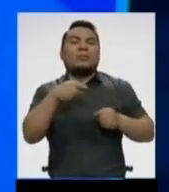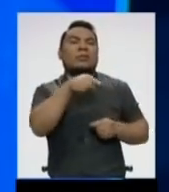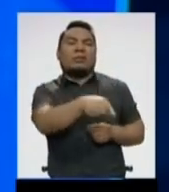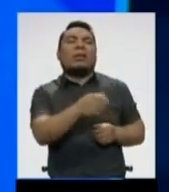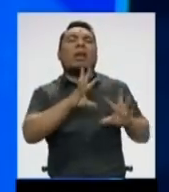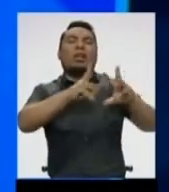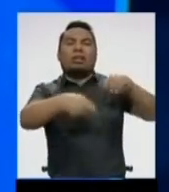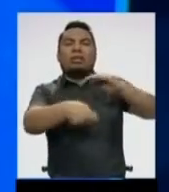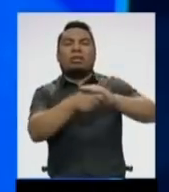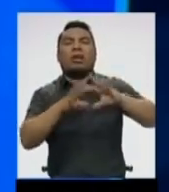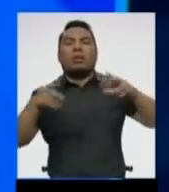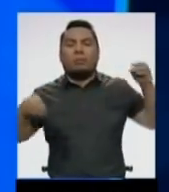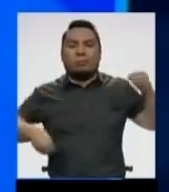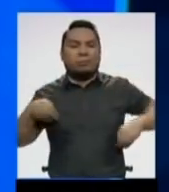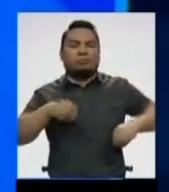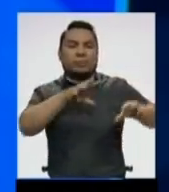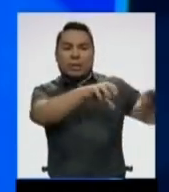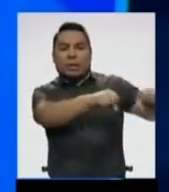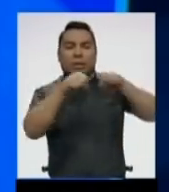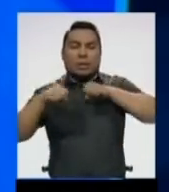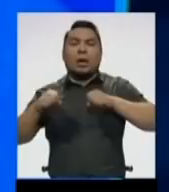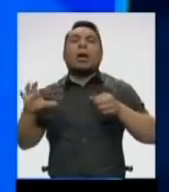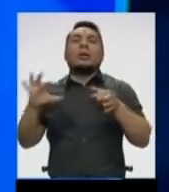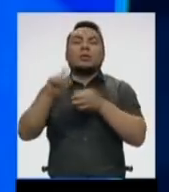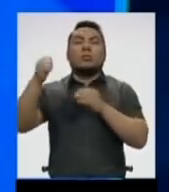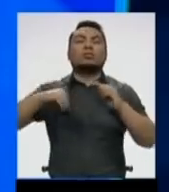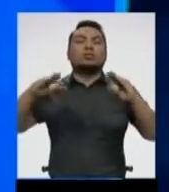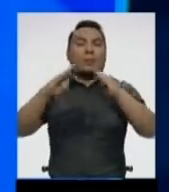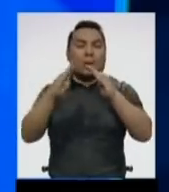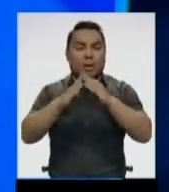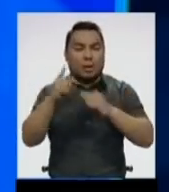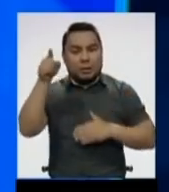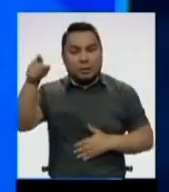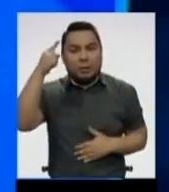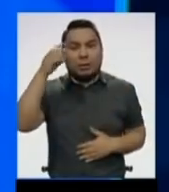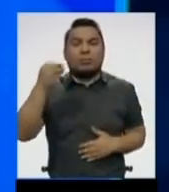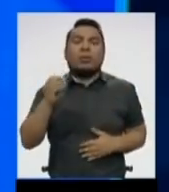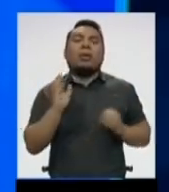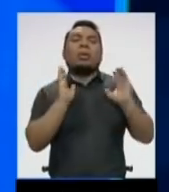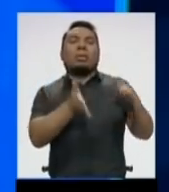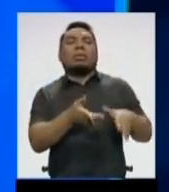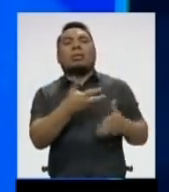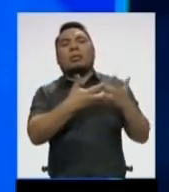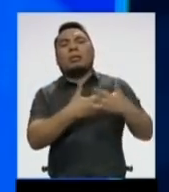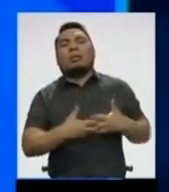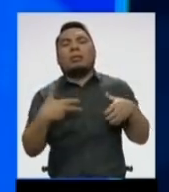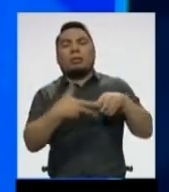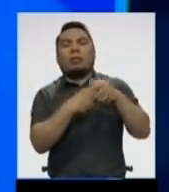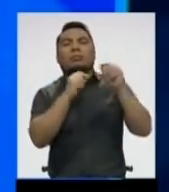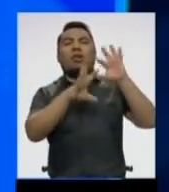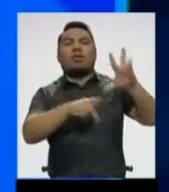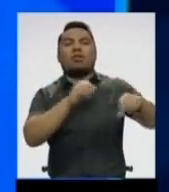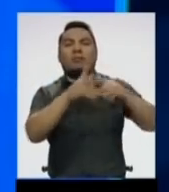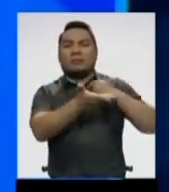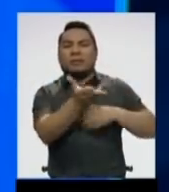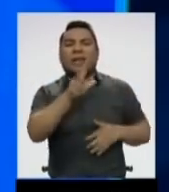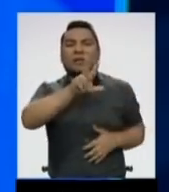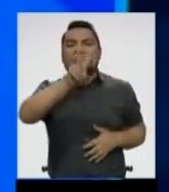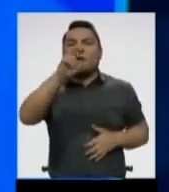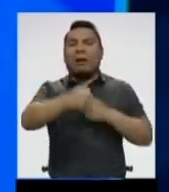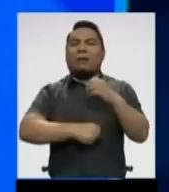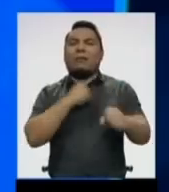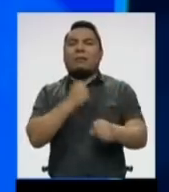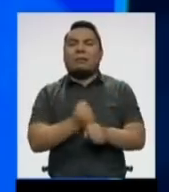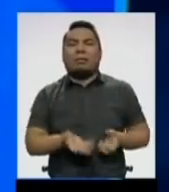de la corrupción y debe regresar a la Municipalidad Metropolitana porque no le vamos a dejar todavía que estén por 32 años